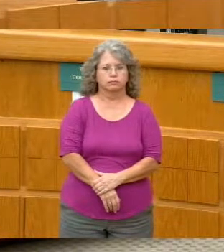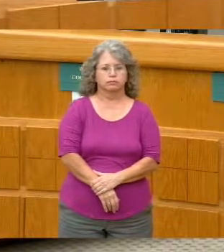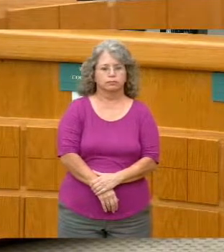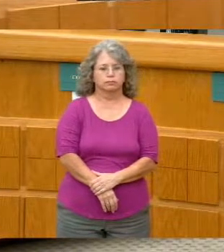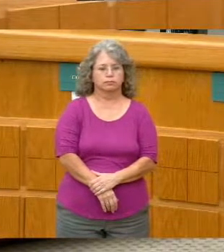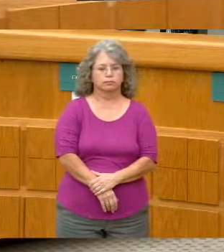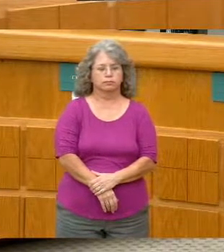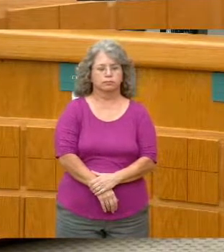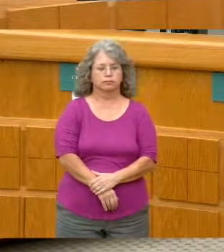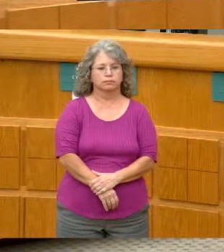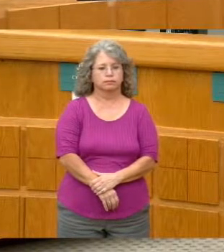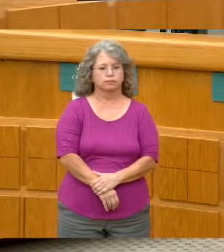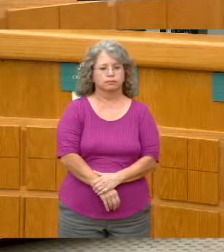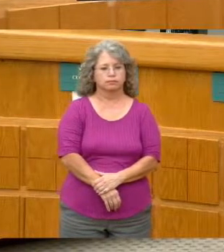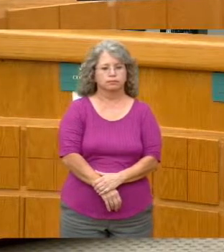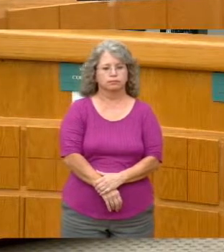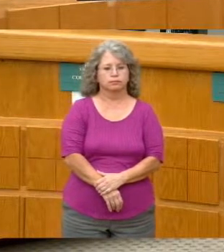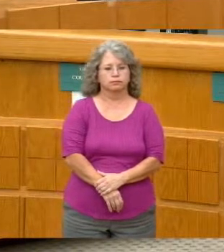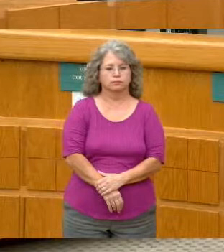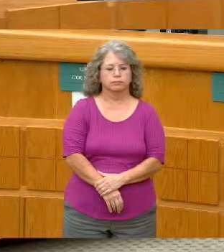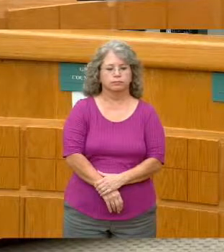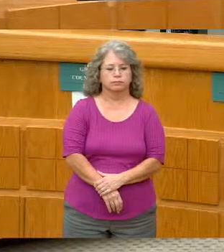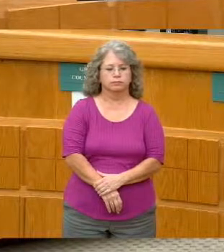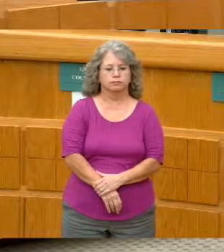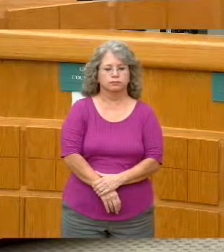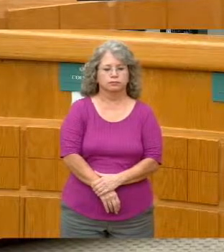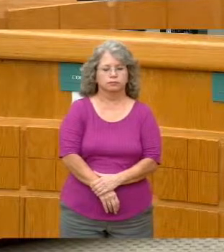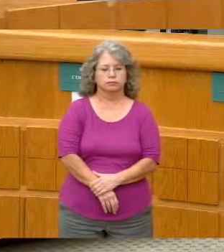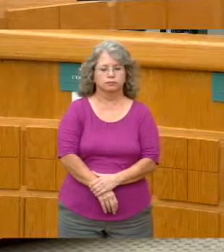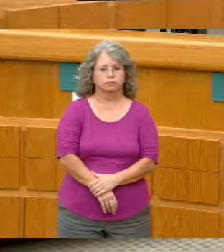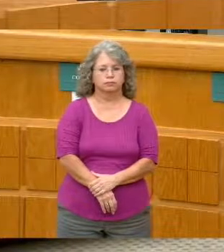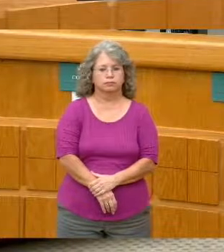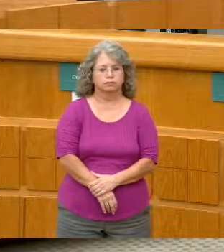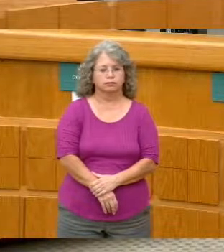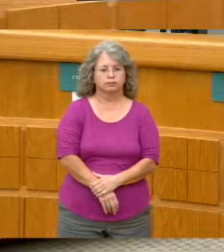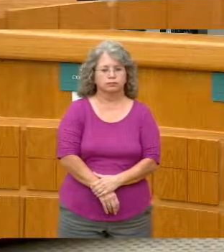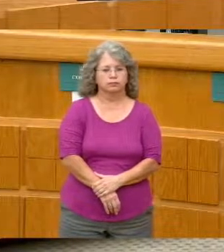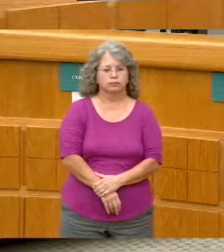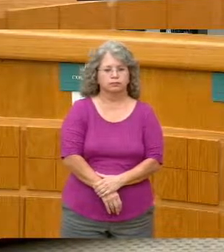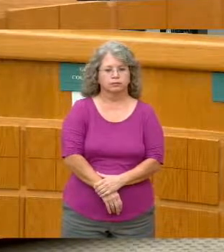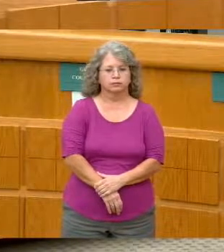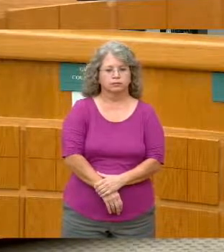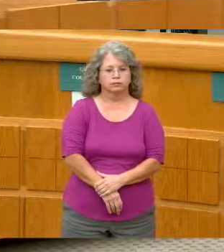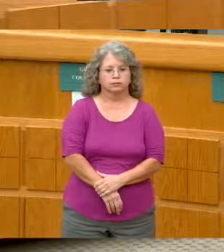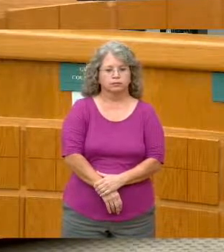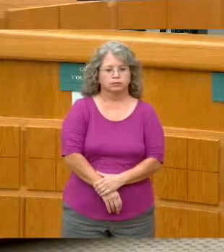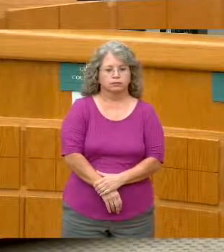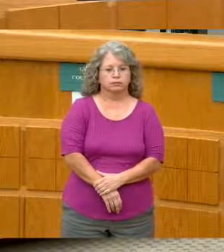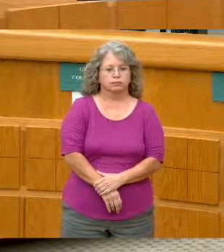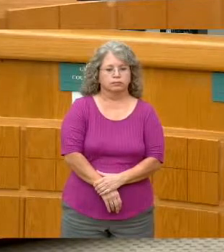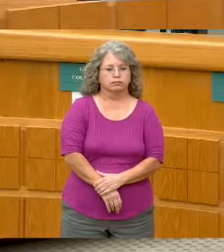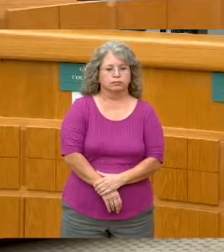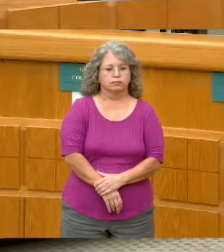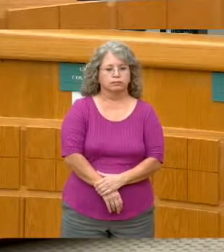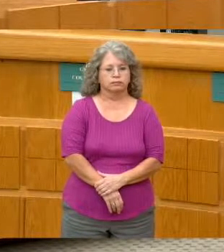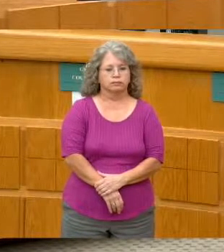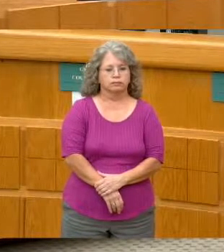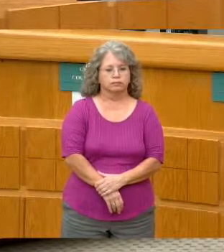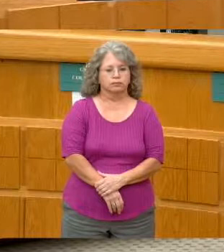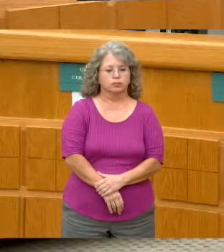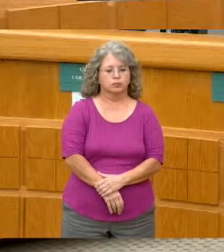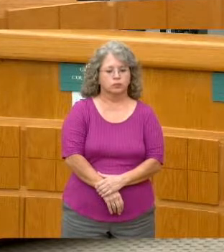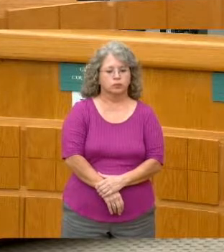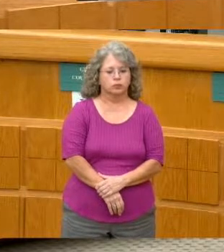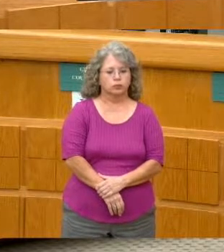pasada contó con 15 pacientes, de los cuales 14 no contaban con un seguro médico. Si usted es una de las personas que dio positivo al virus, se le